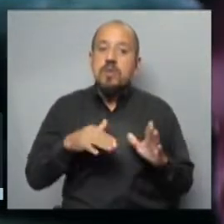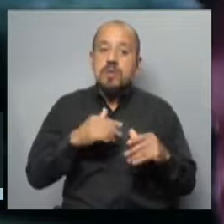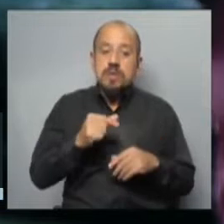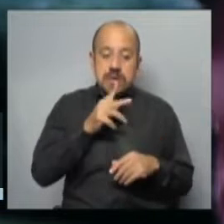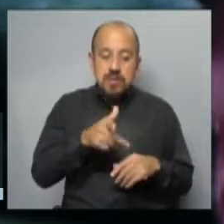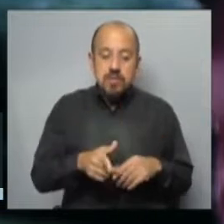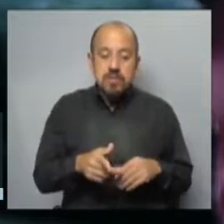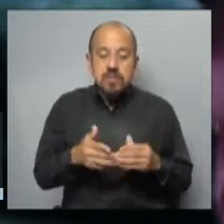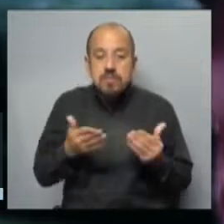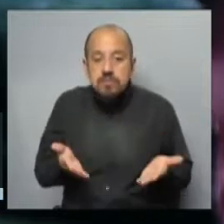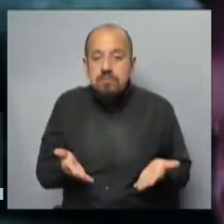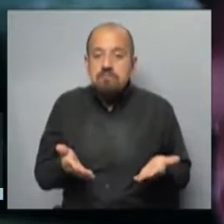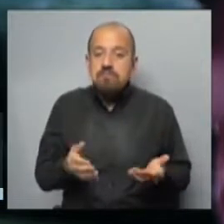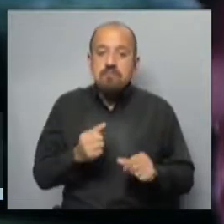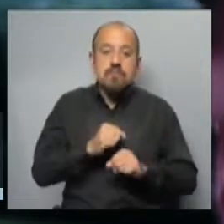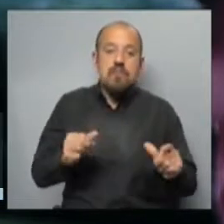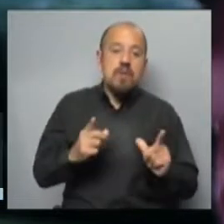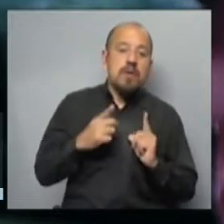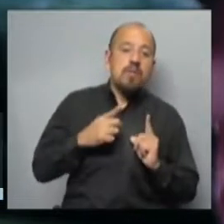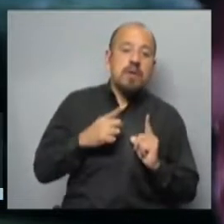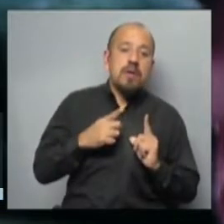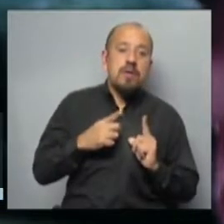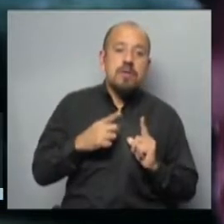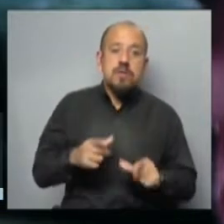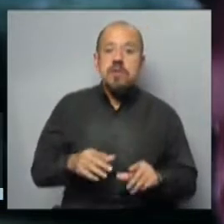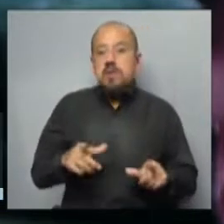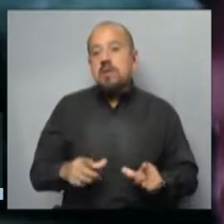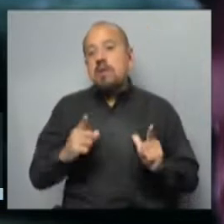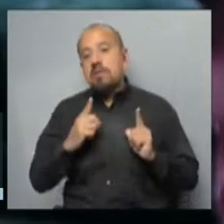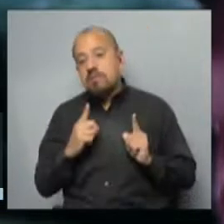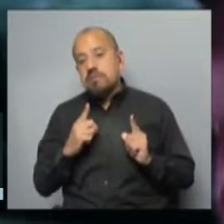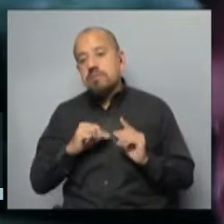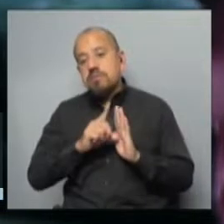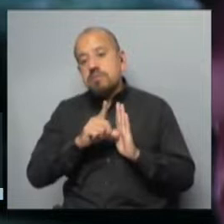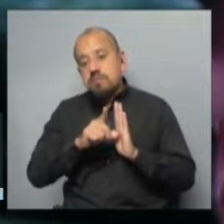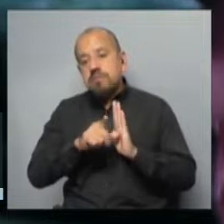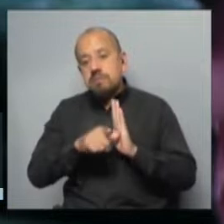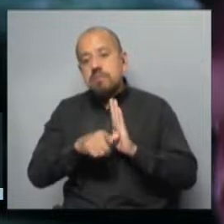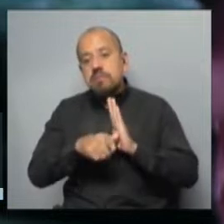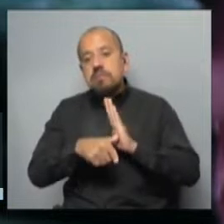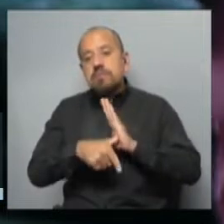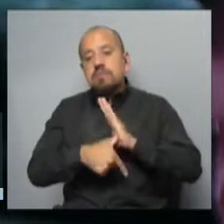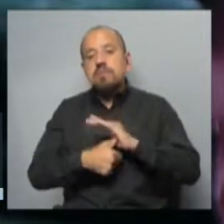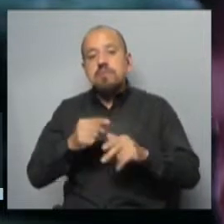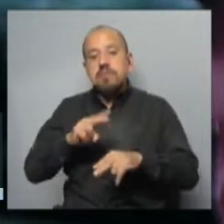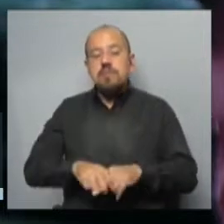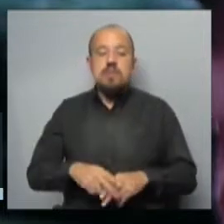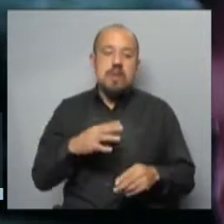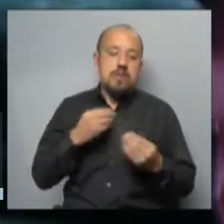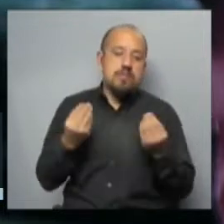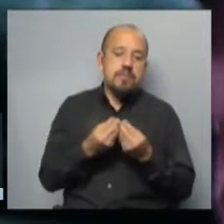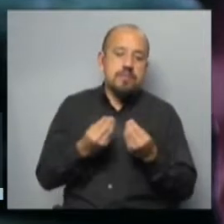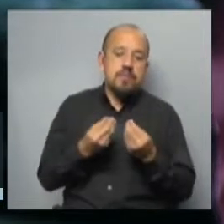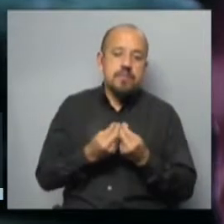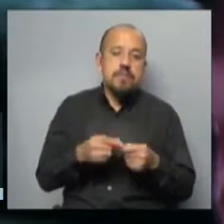hijas no pueden esperar mucho tiempo en una consulta por un montón de motivos que